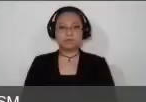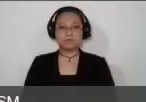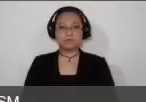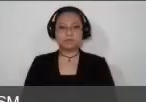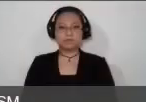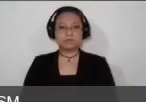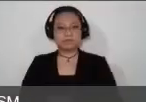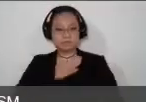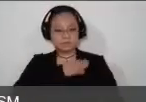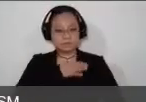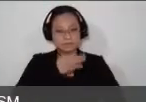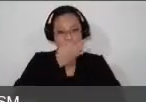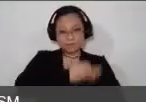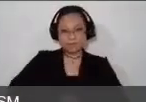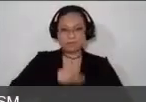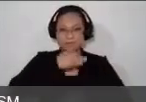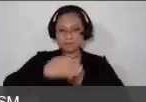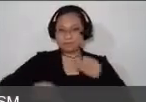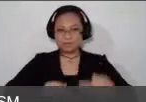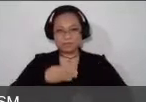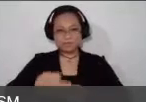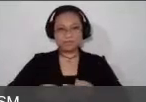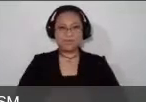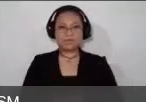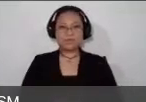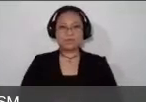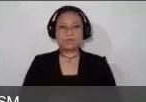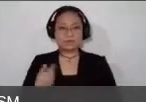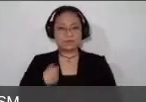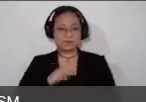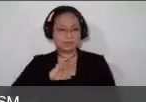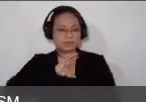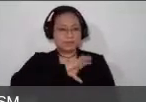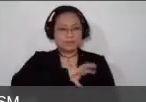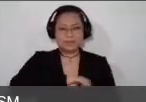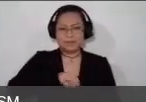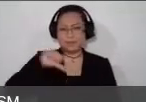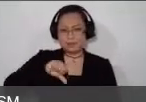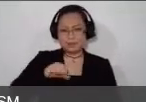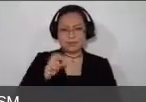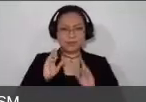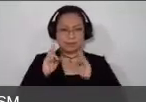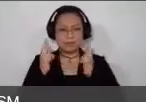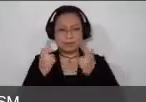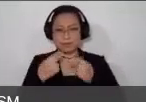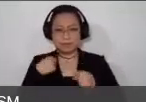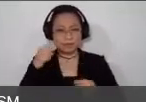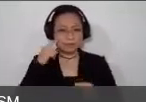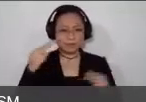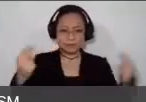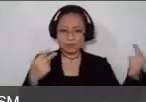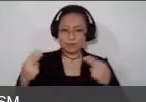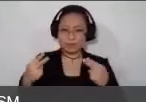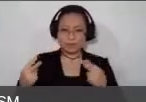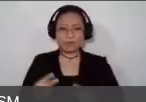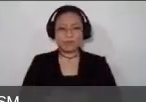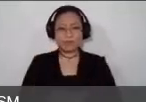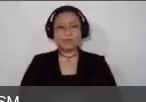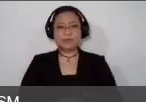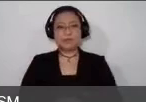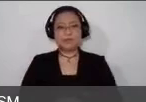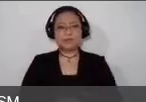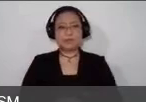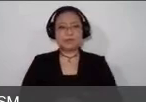buenas tardes a todas estoy encantada de estar aquí con vosotras en una reunión